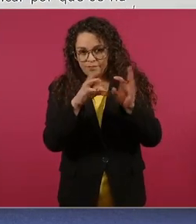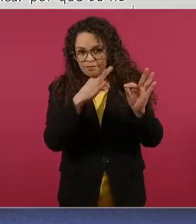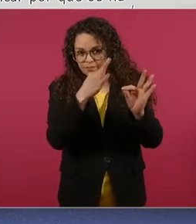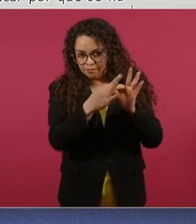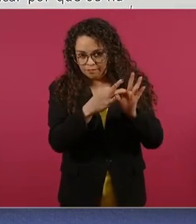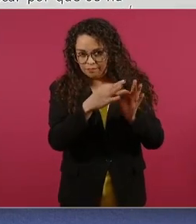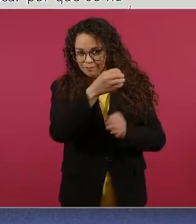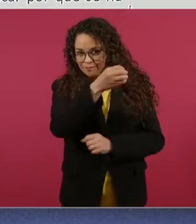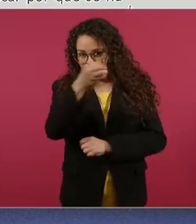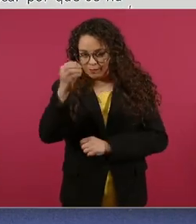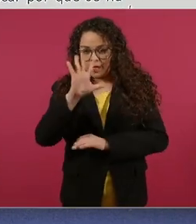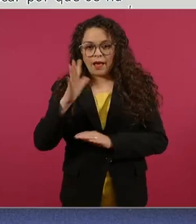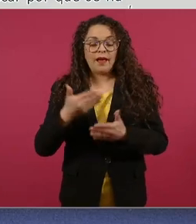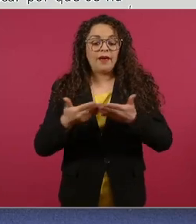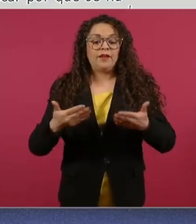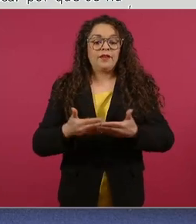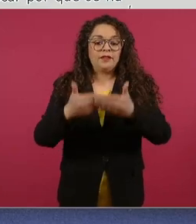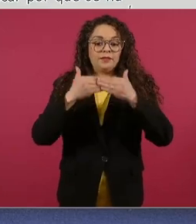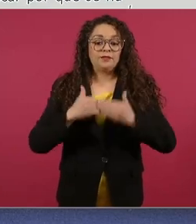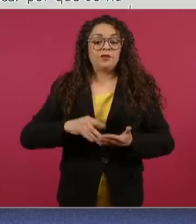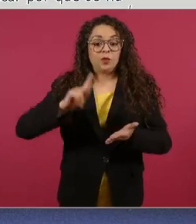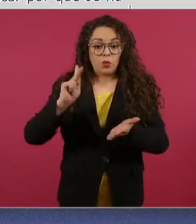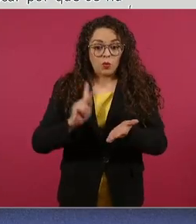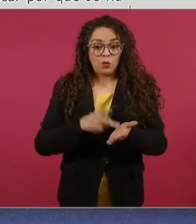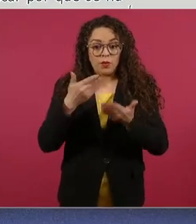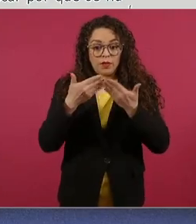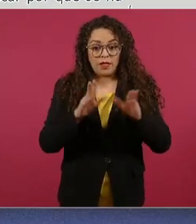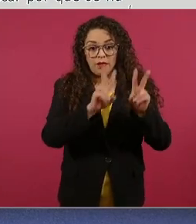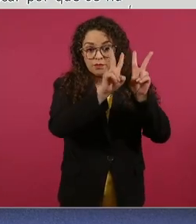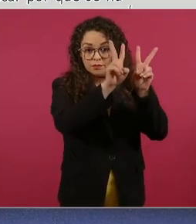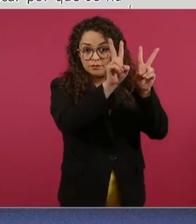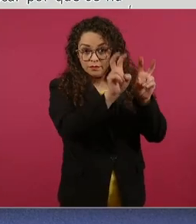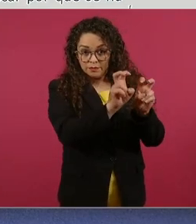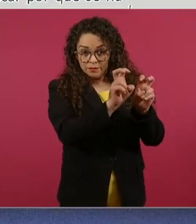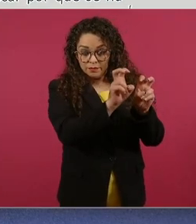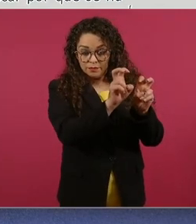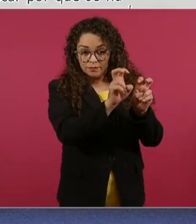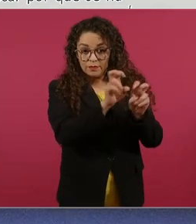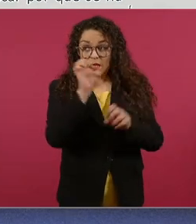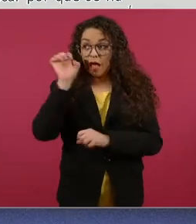Además sostuvo, vuelvo a abrir, que este es un texto de él,